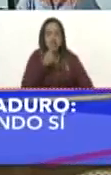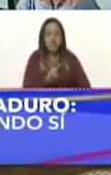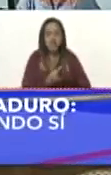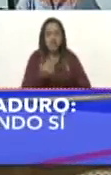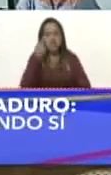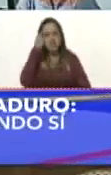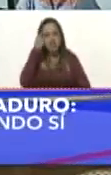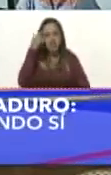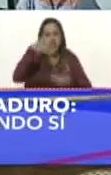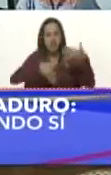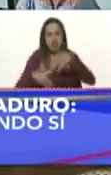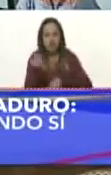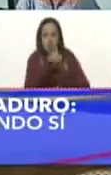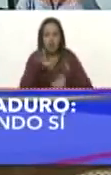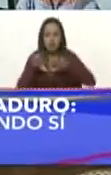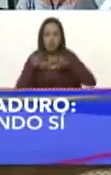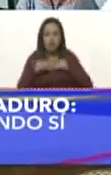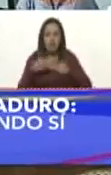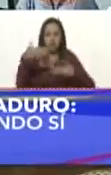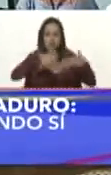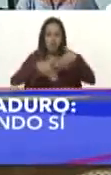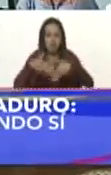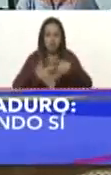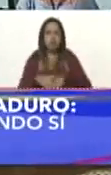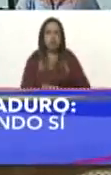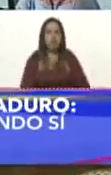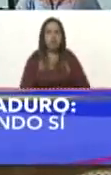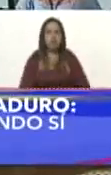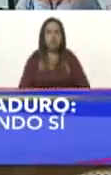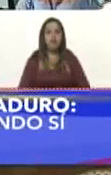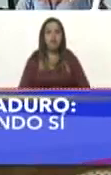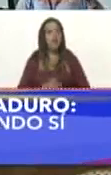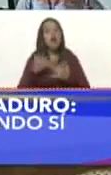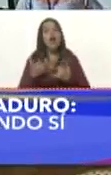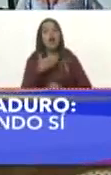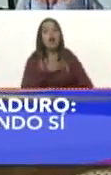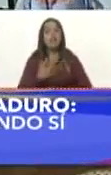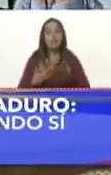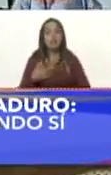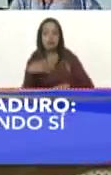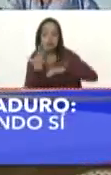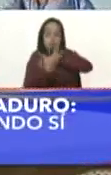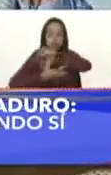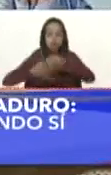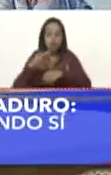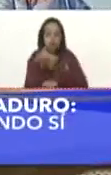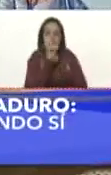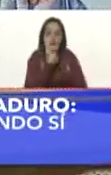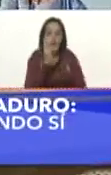las elecciones, que no iba a reconocer los resultados. Ahora quieren desestabilizar Bolivia.